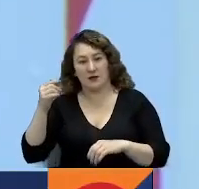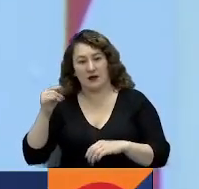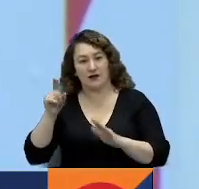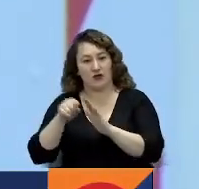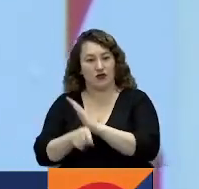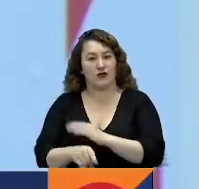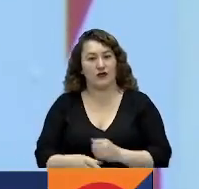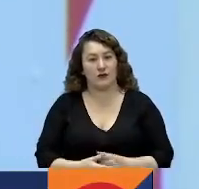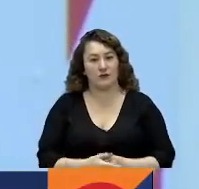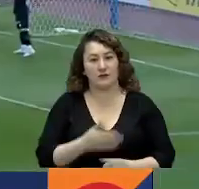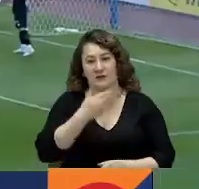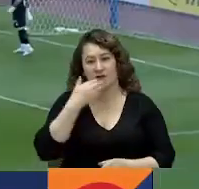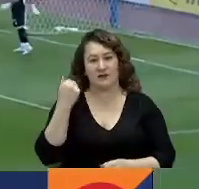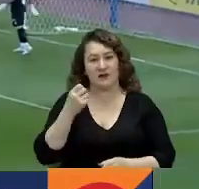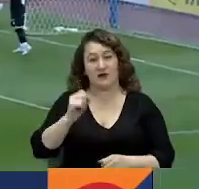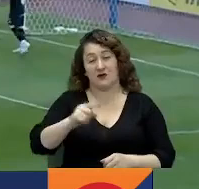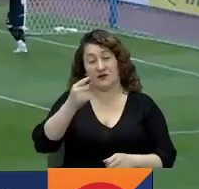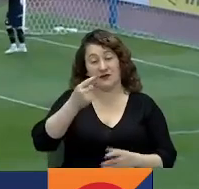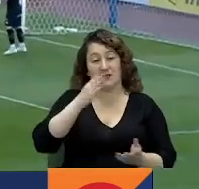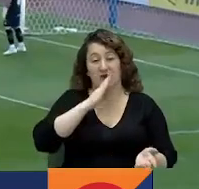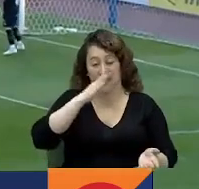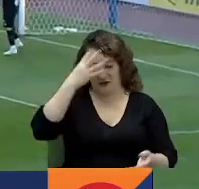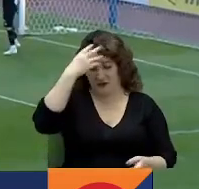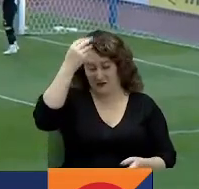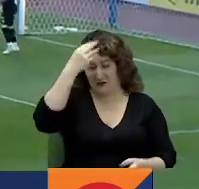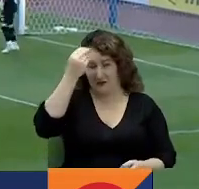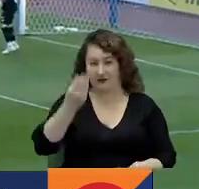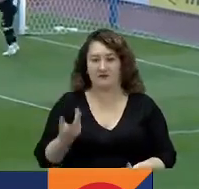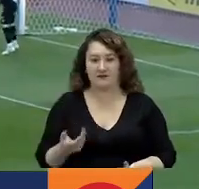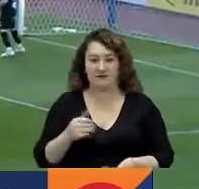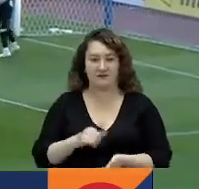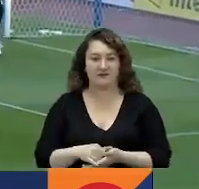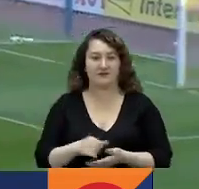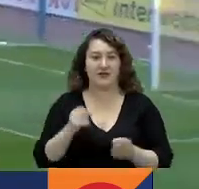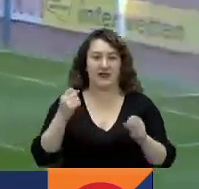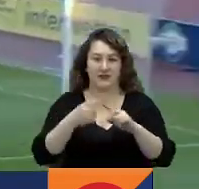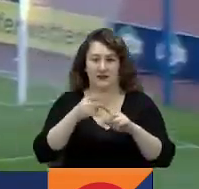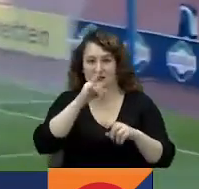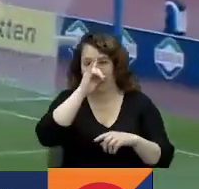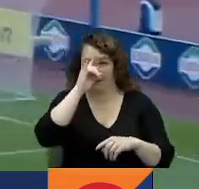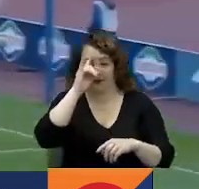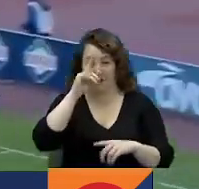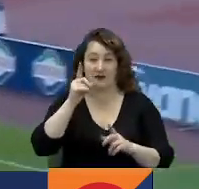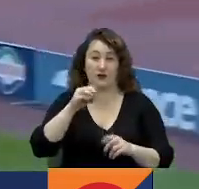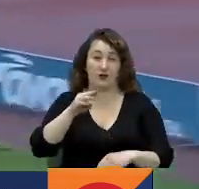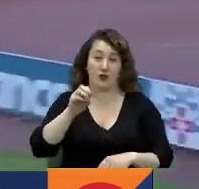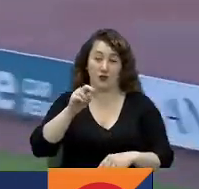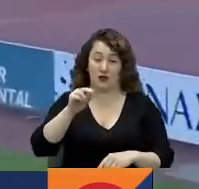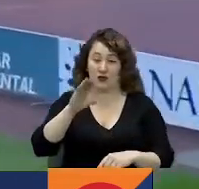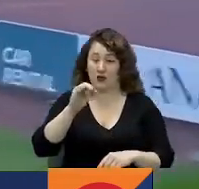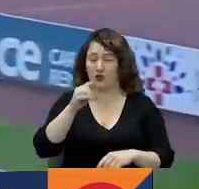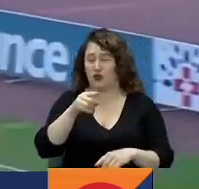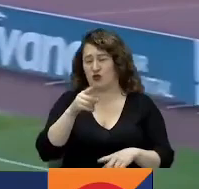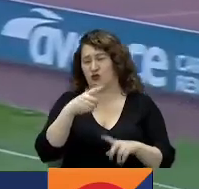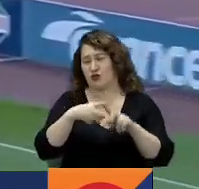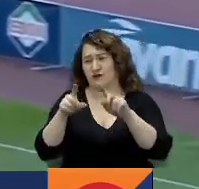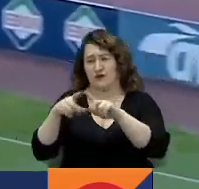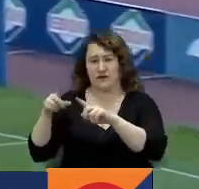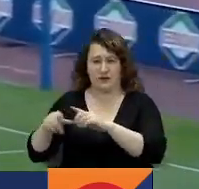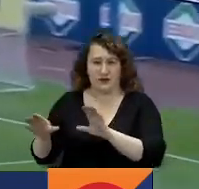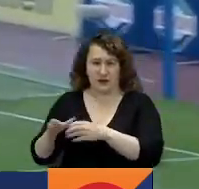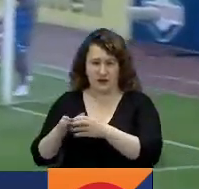Y aquí mucho mejor si el primer cabezazo era del colombiano, el ex hombre del Real Madrid, ex Mónaco. Hombre que ha estado en varios equipos y